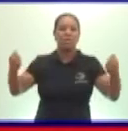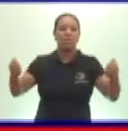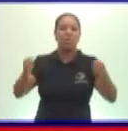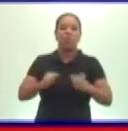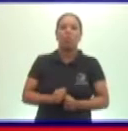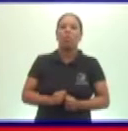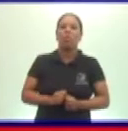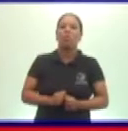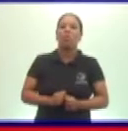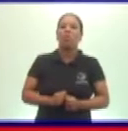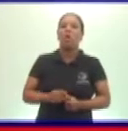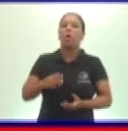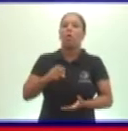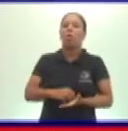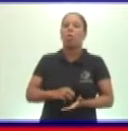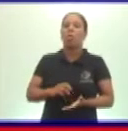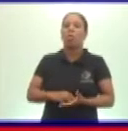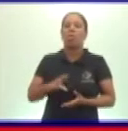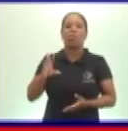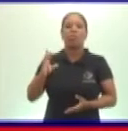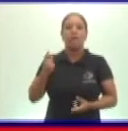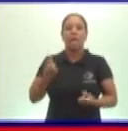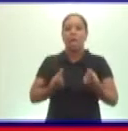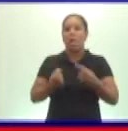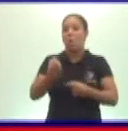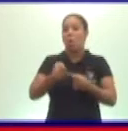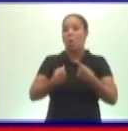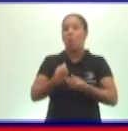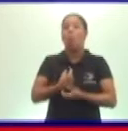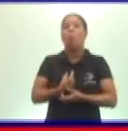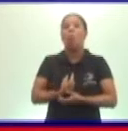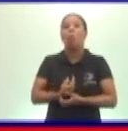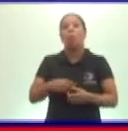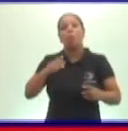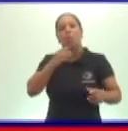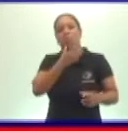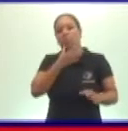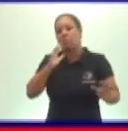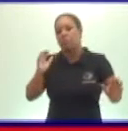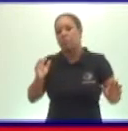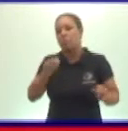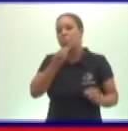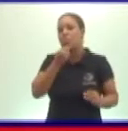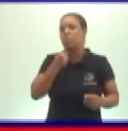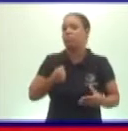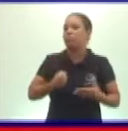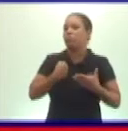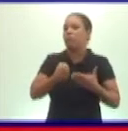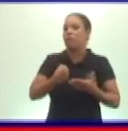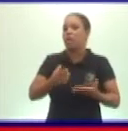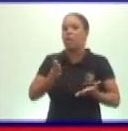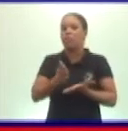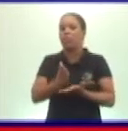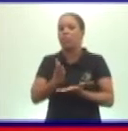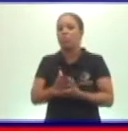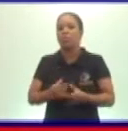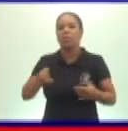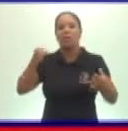donde se ubican obras determinadas que sencillamente pueden nutrir al estudio, a la investigación